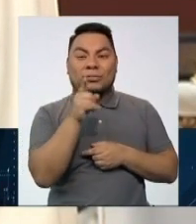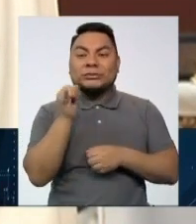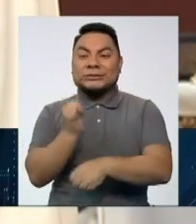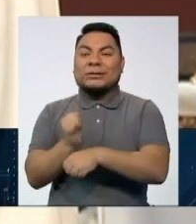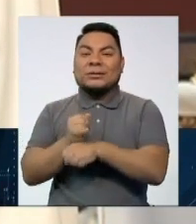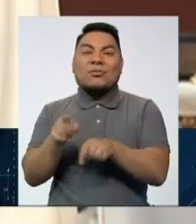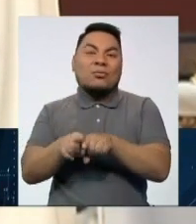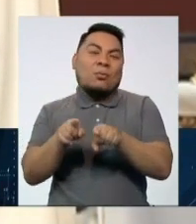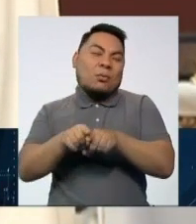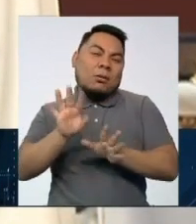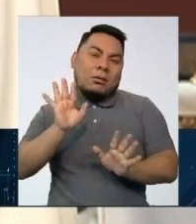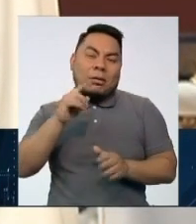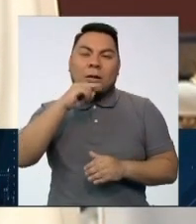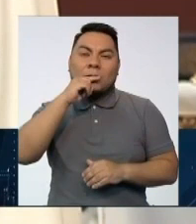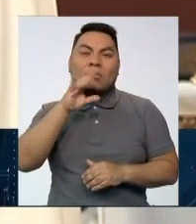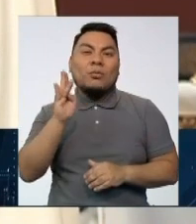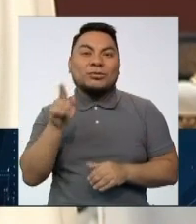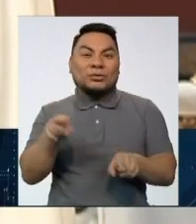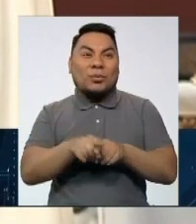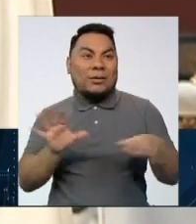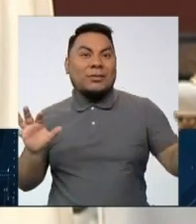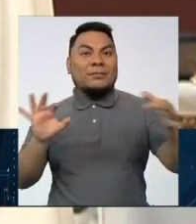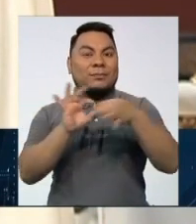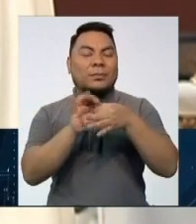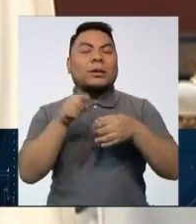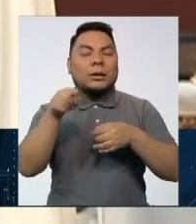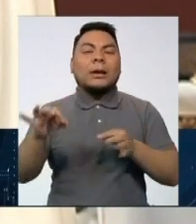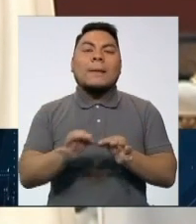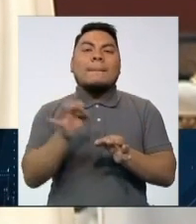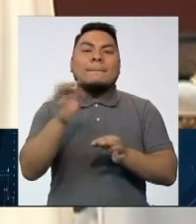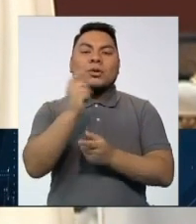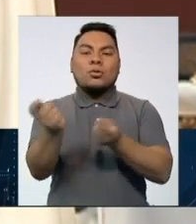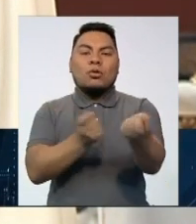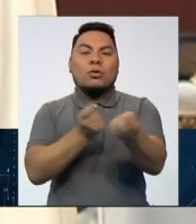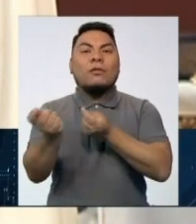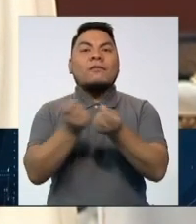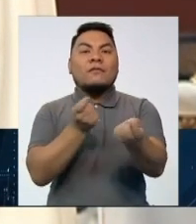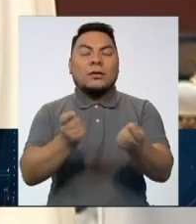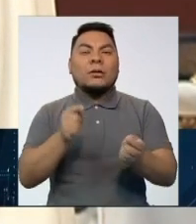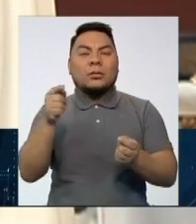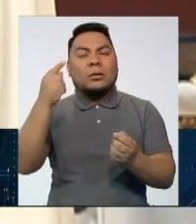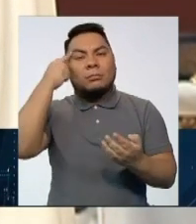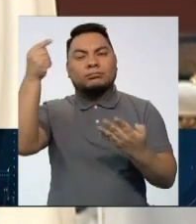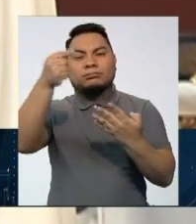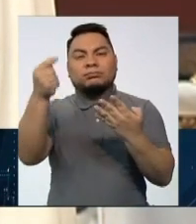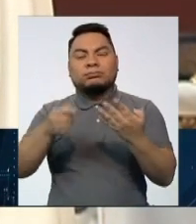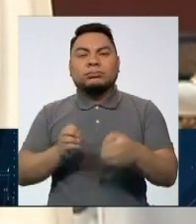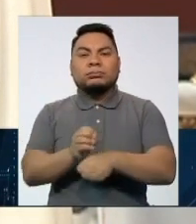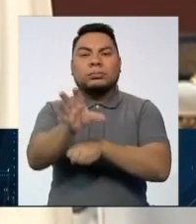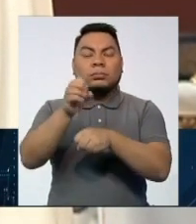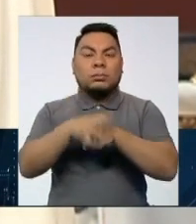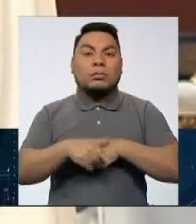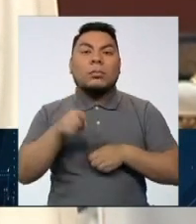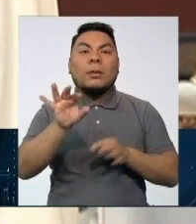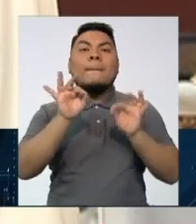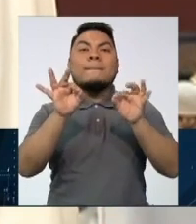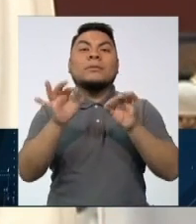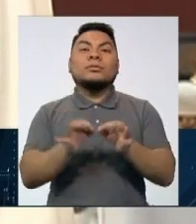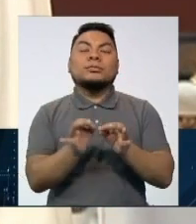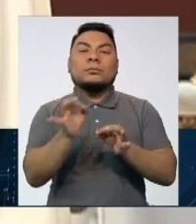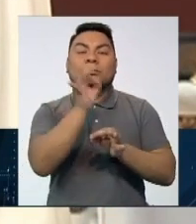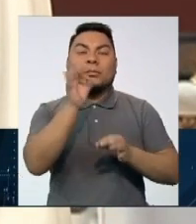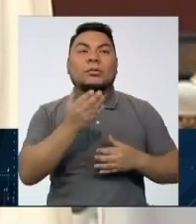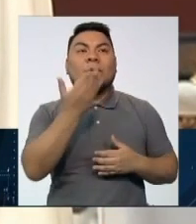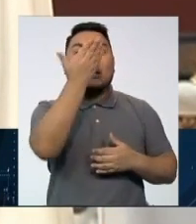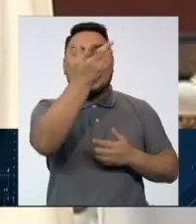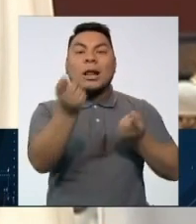esposa es el mismo Espíritu que nos gobierna y rige, porque por el mismo Espíritu es